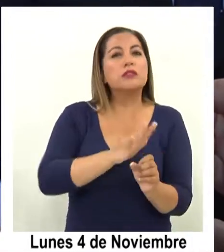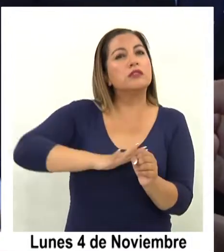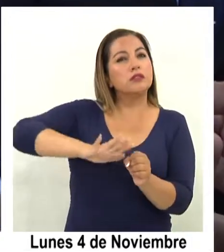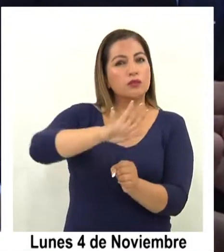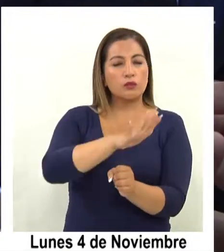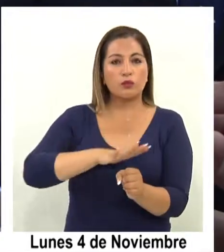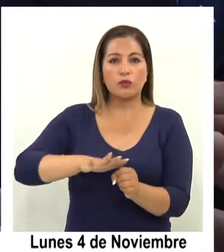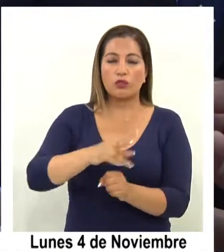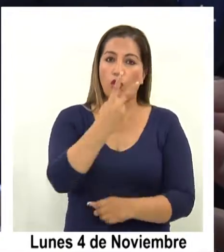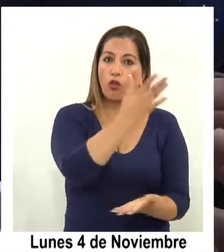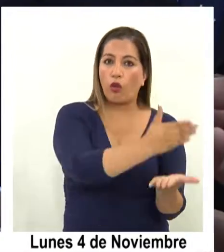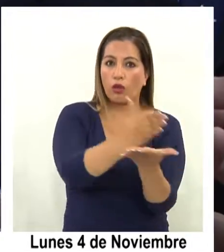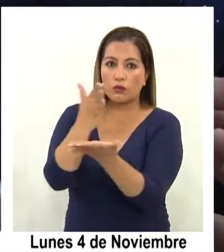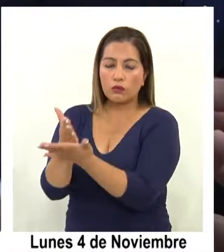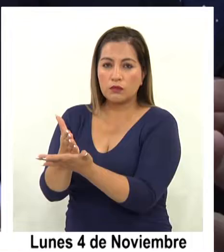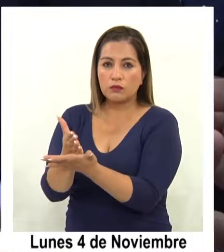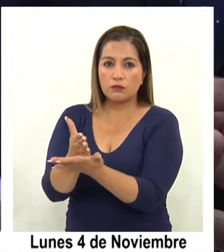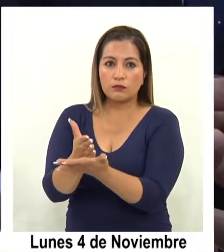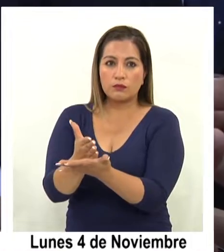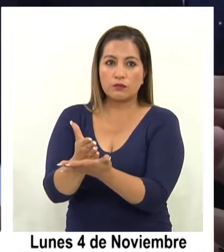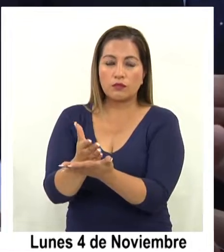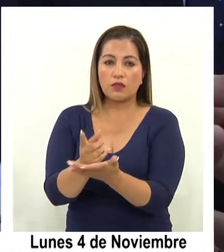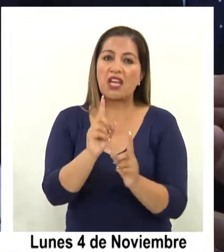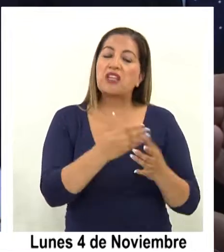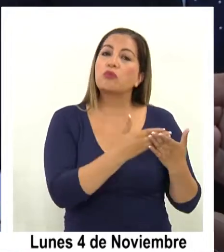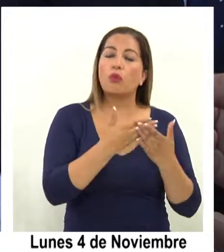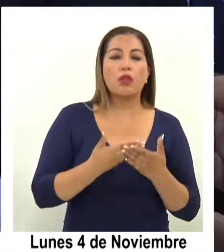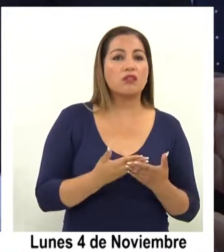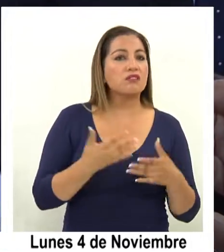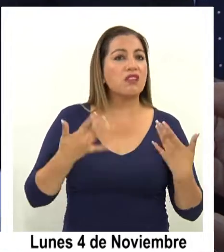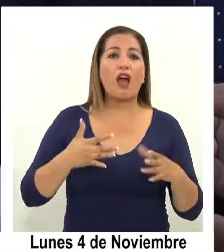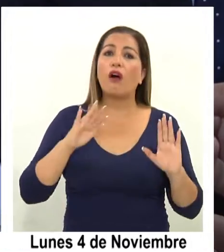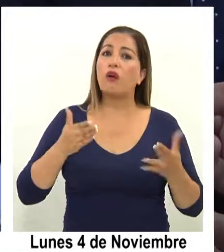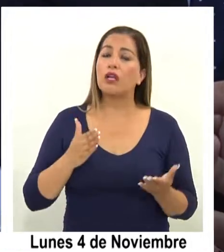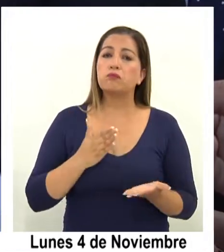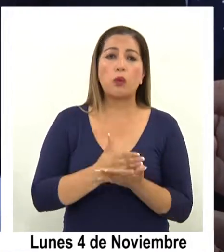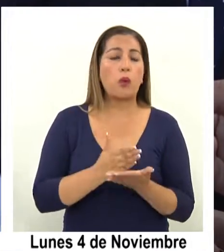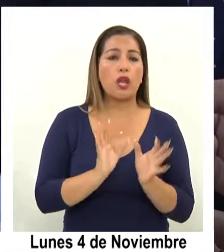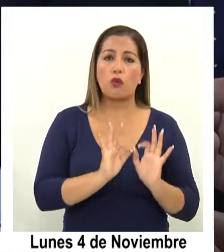en dos colegios con los alumnos, pero que están en clase.